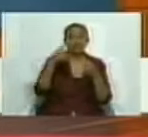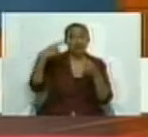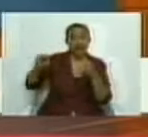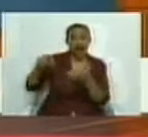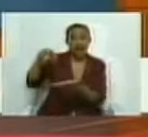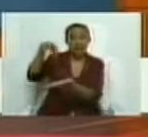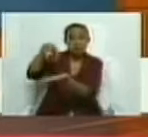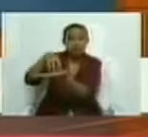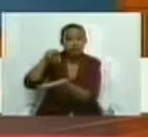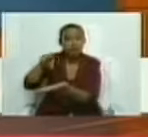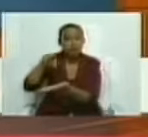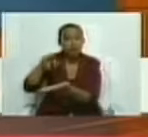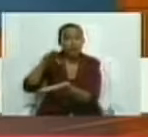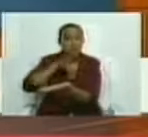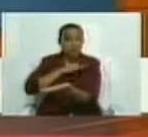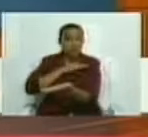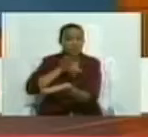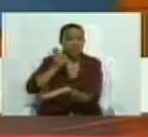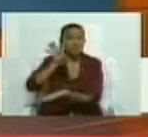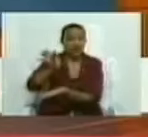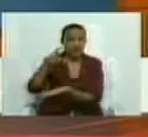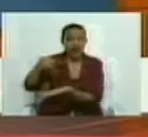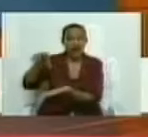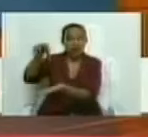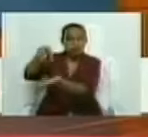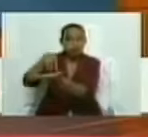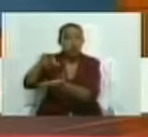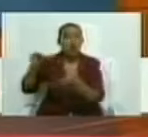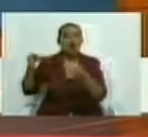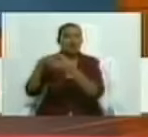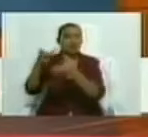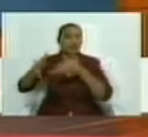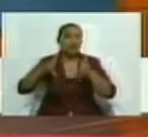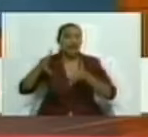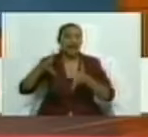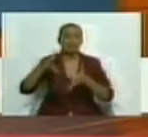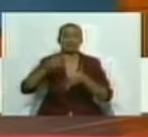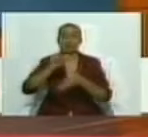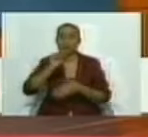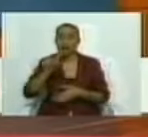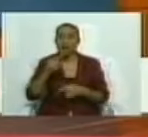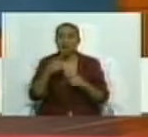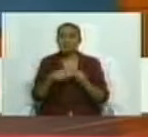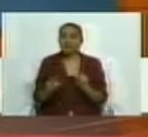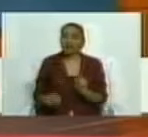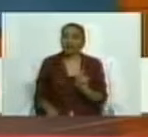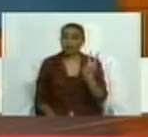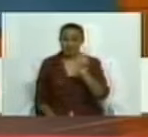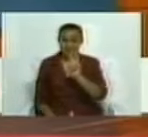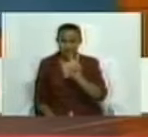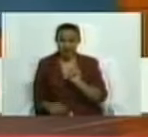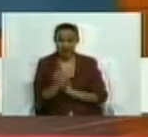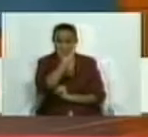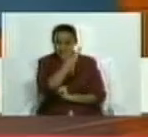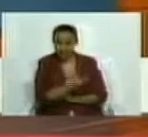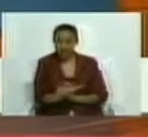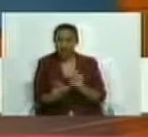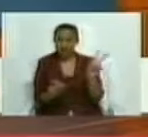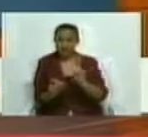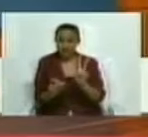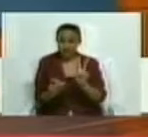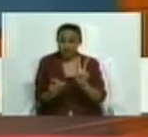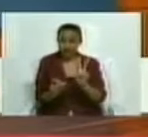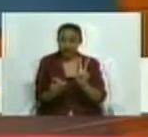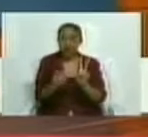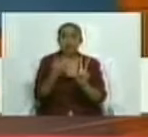eso sí lo hacen con algún venezol que lamentablemente Cometa un delito para rápidamente decir que es del tren de